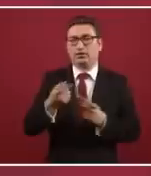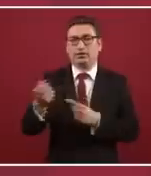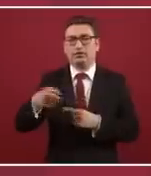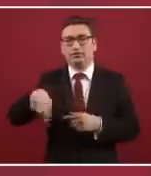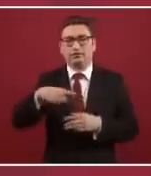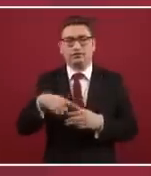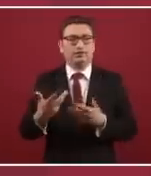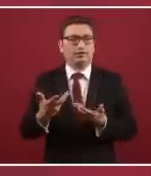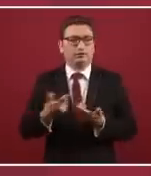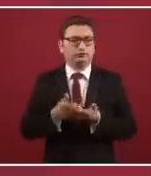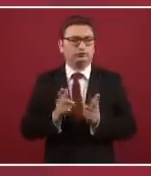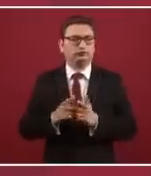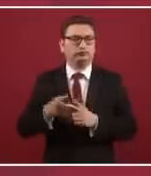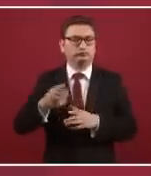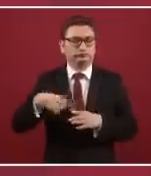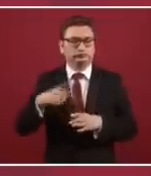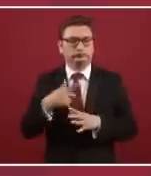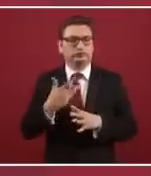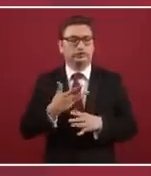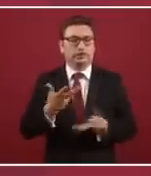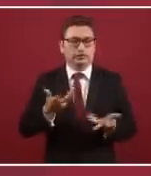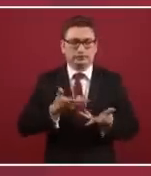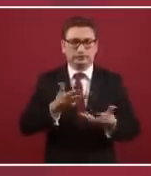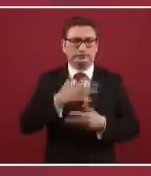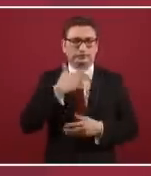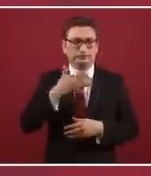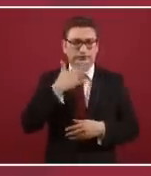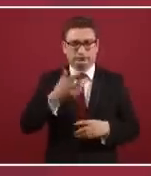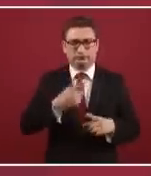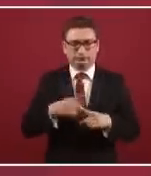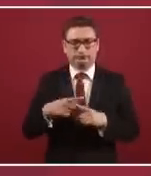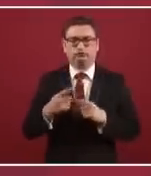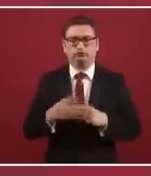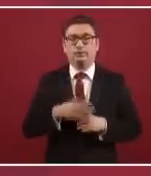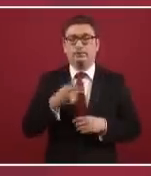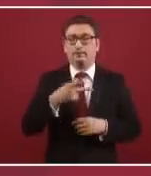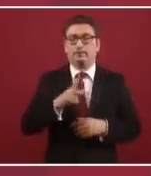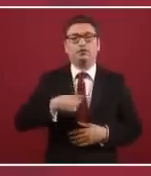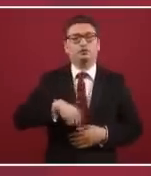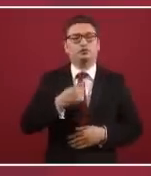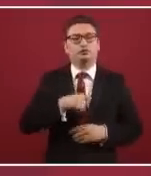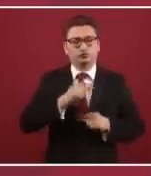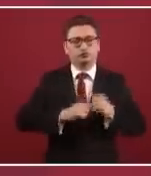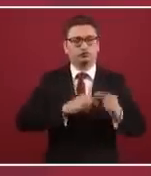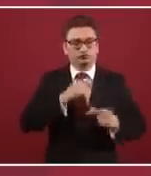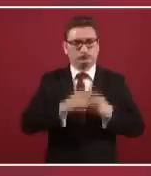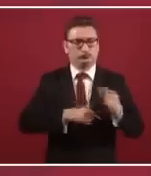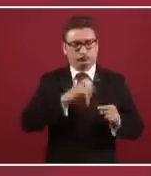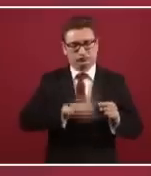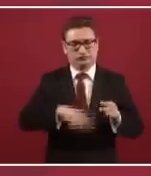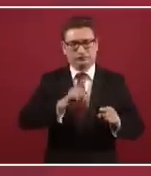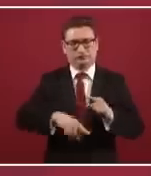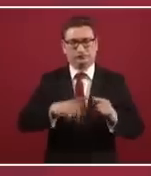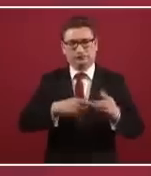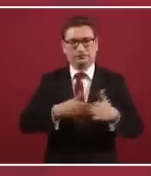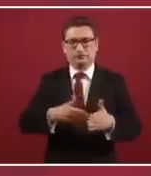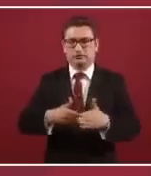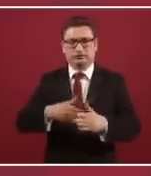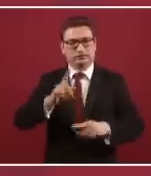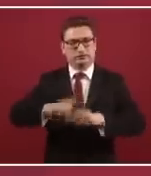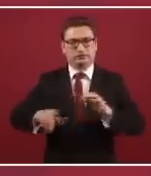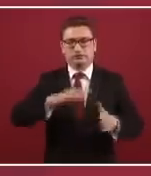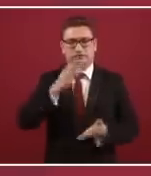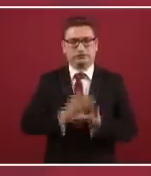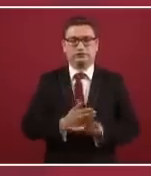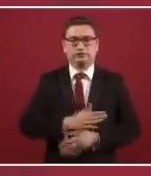que se den actos de corrupción. Pero estamos cerrando el paso, evitando